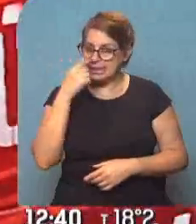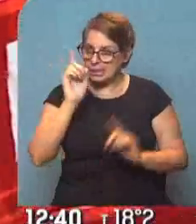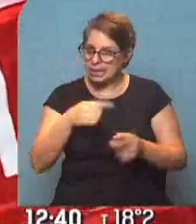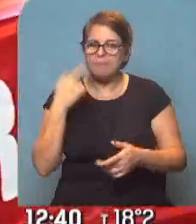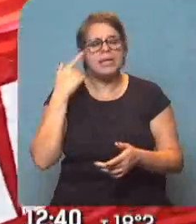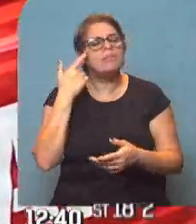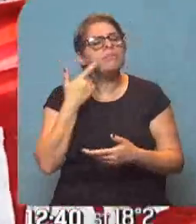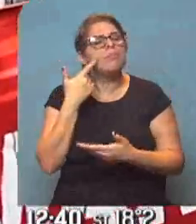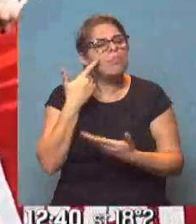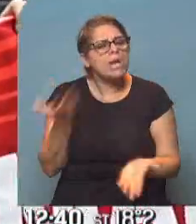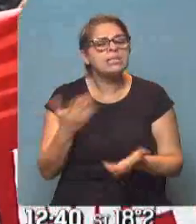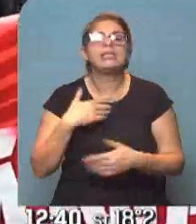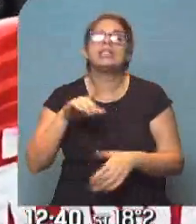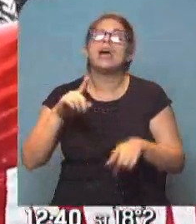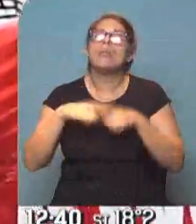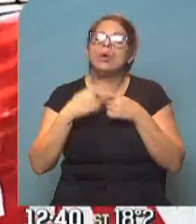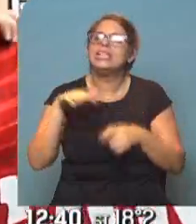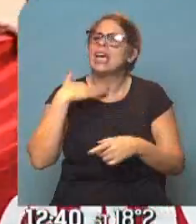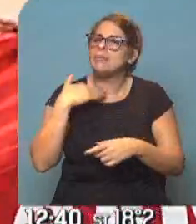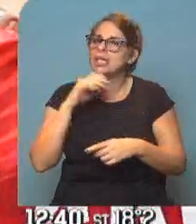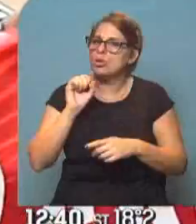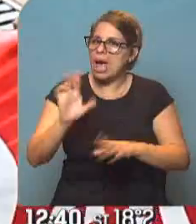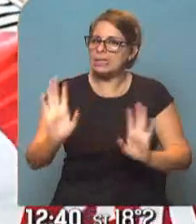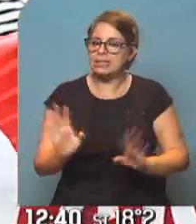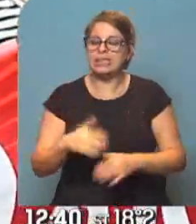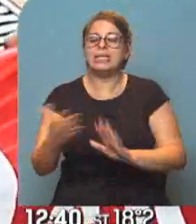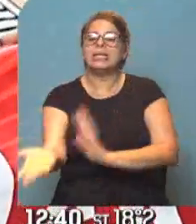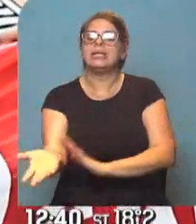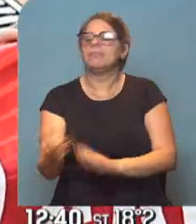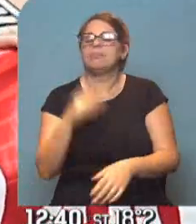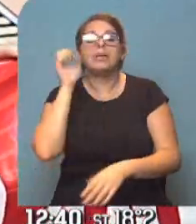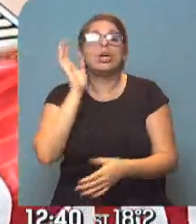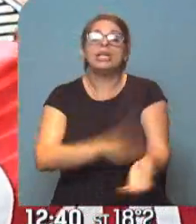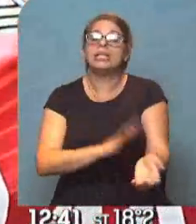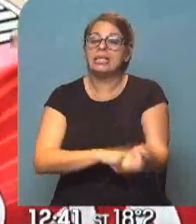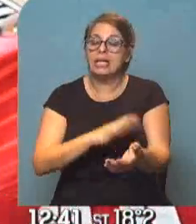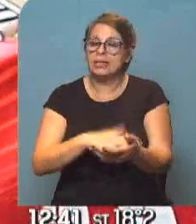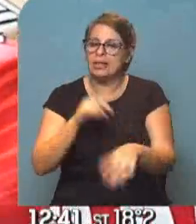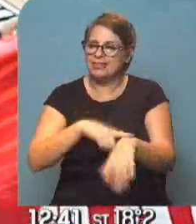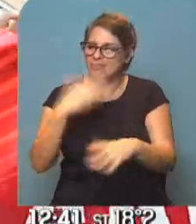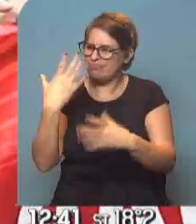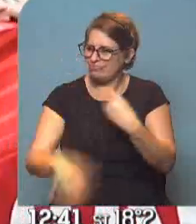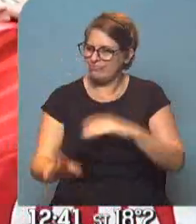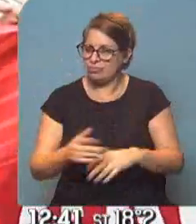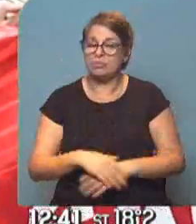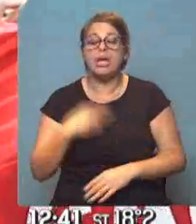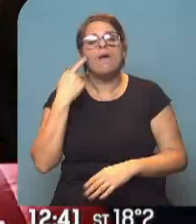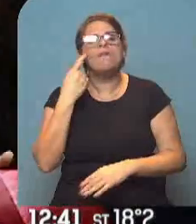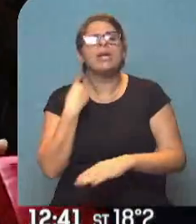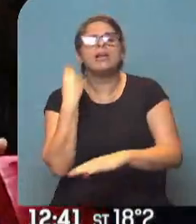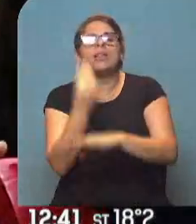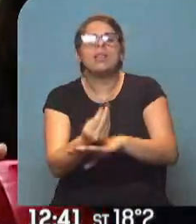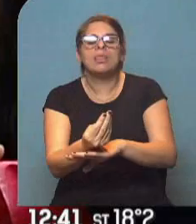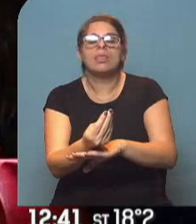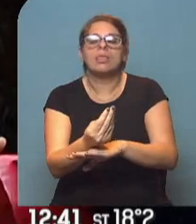parece, la singularidad de la política mexicana que se ve en la campaña, es la izquierda a destiempo. Estamos viendo el ascenso de un candidato de la izquierda en México,